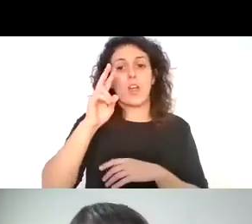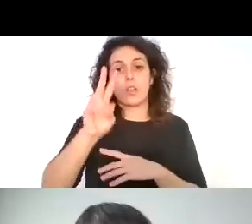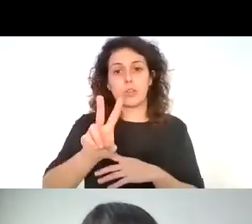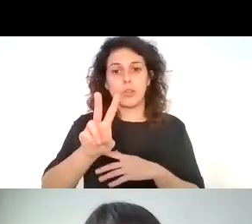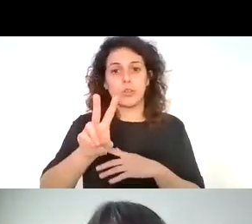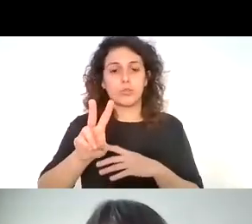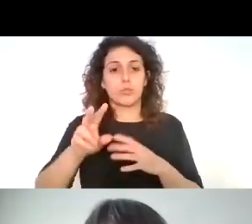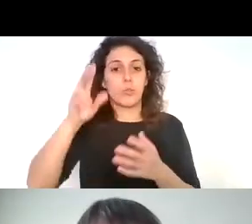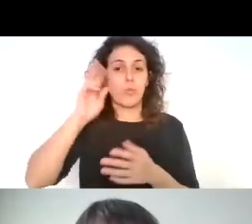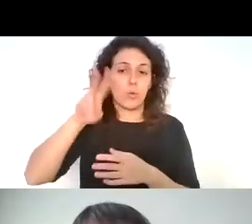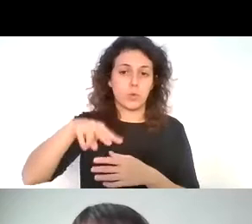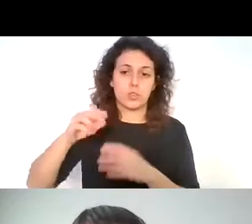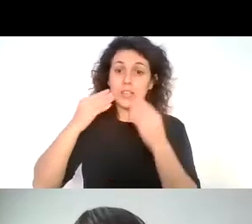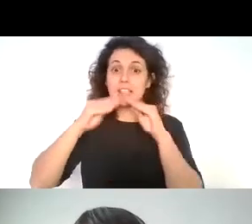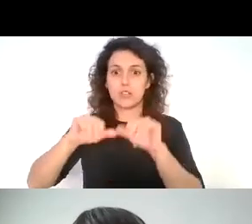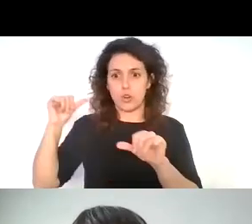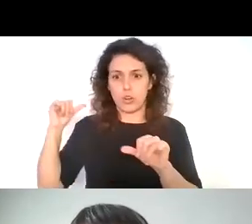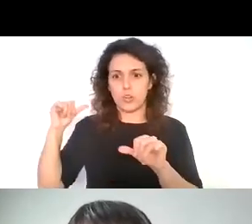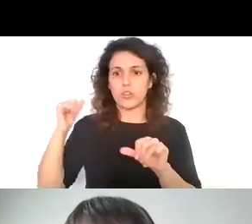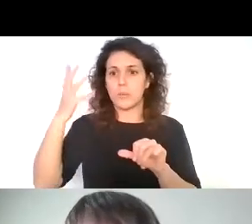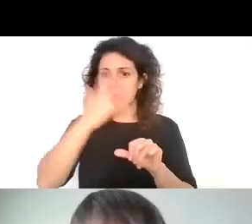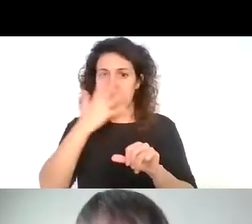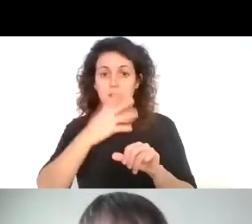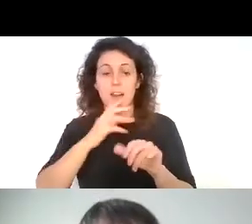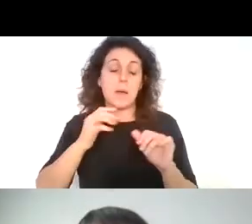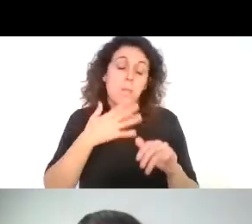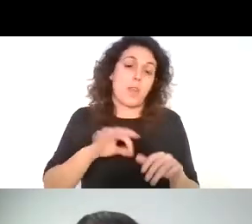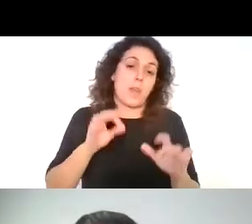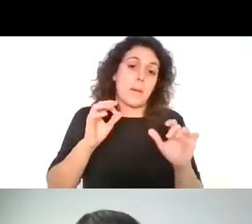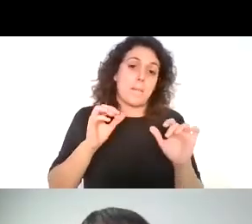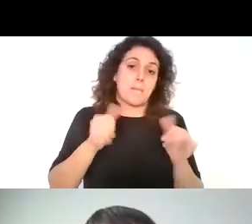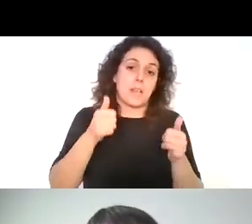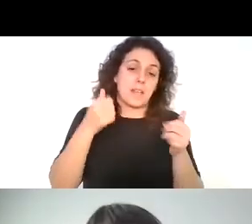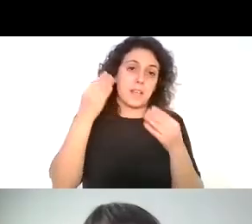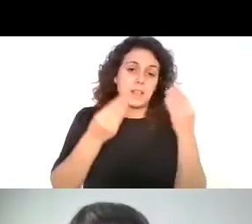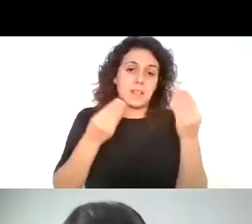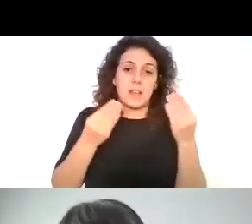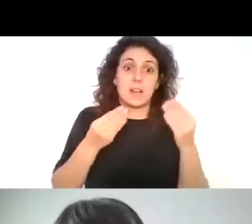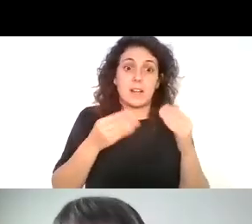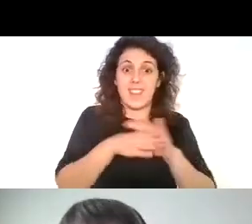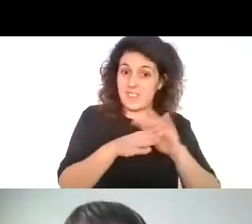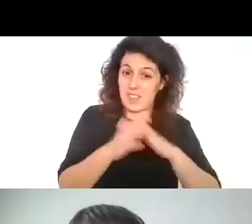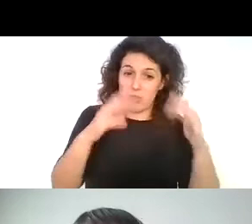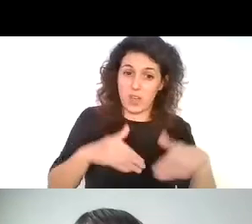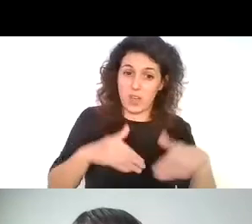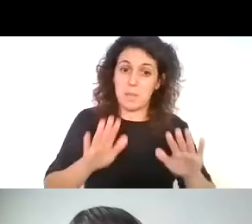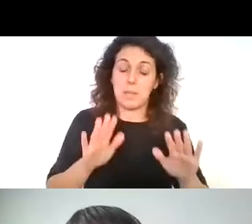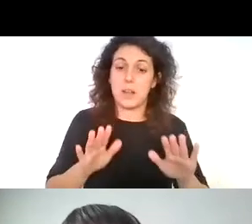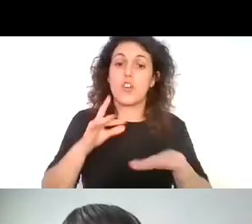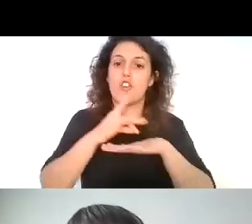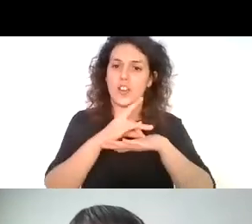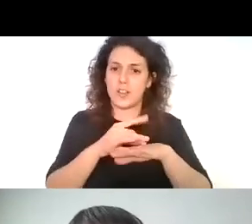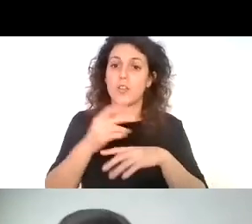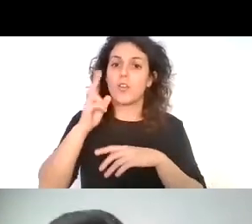históricos medievales, por cierto, que de entrada nos pueden parecer que no son accesibles, y pues, según la validación lo